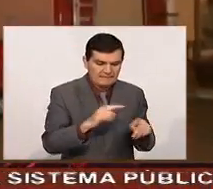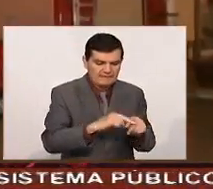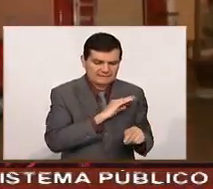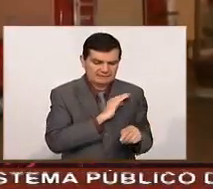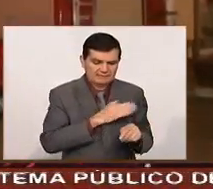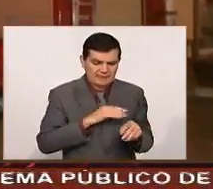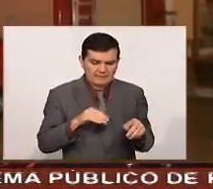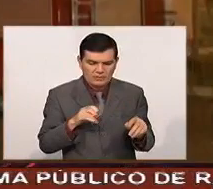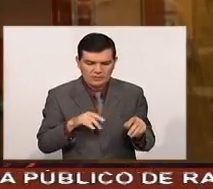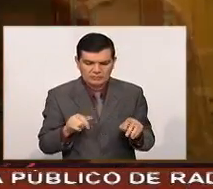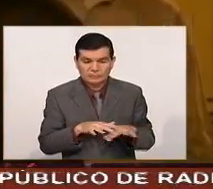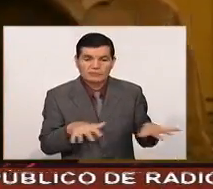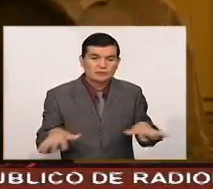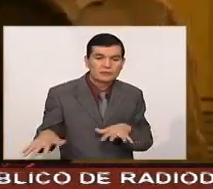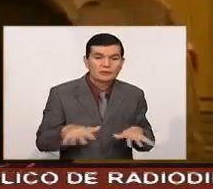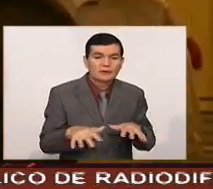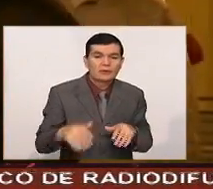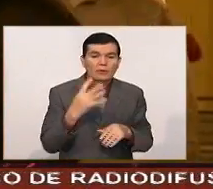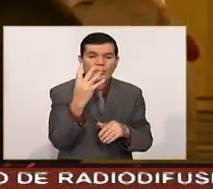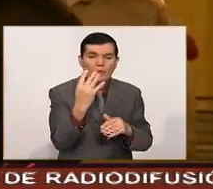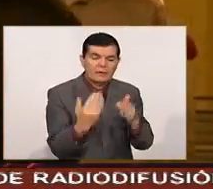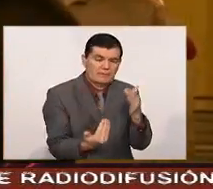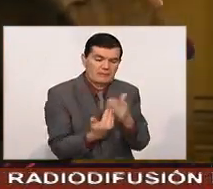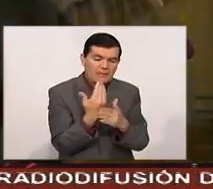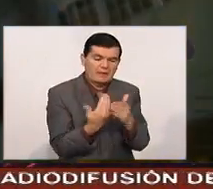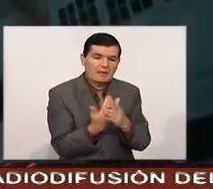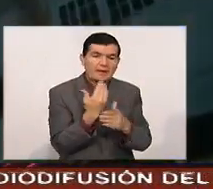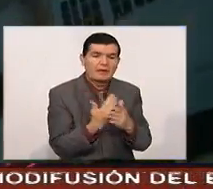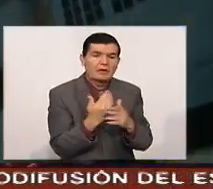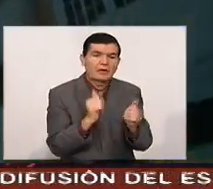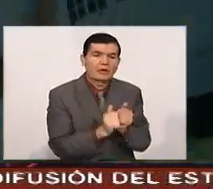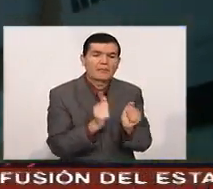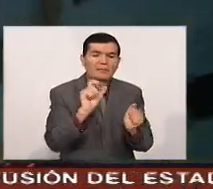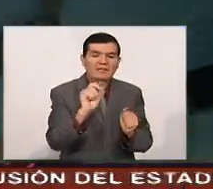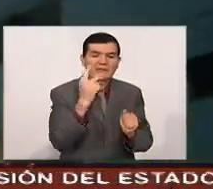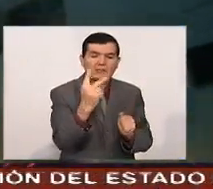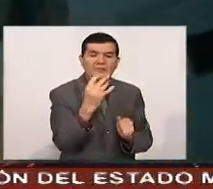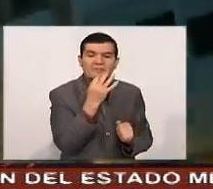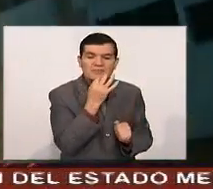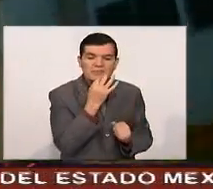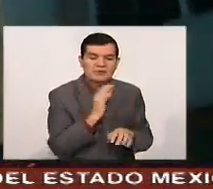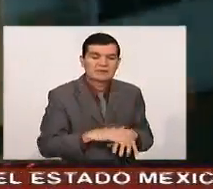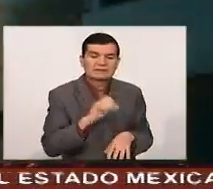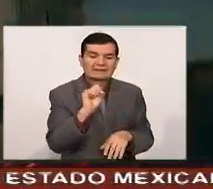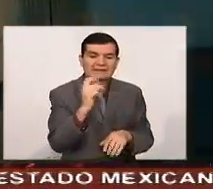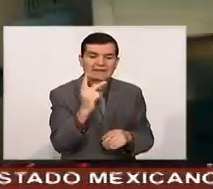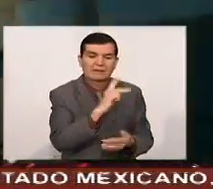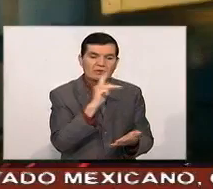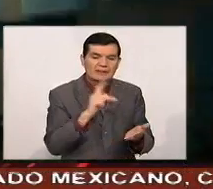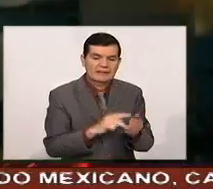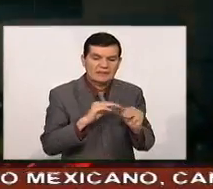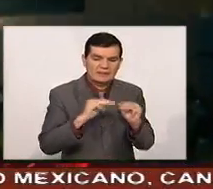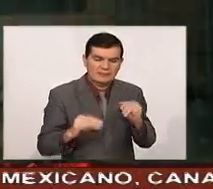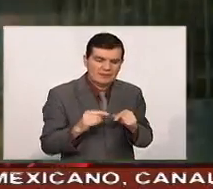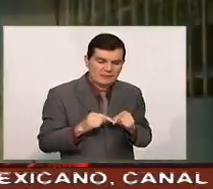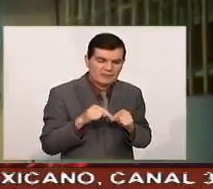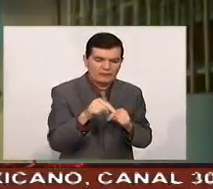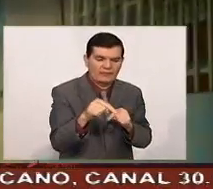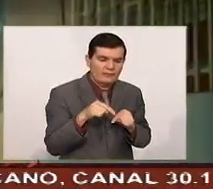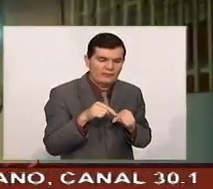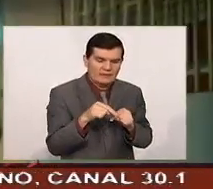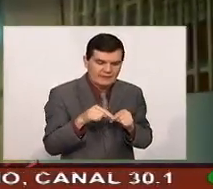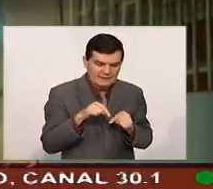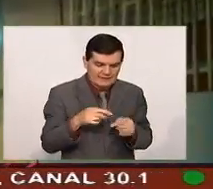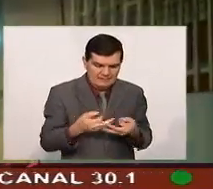España y Marruecos. El temblor se produjo a las 4 de la mañana con 22 minutos a 62 kilómetros de tierra